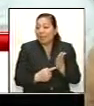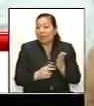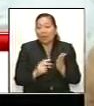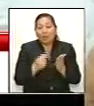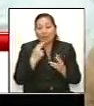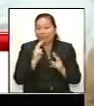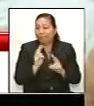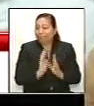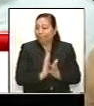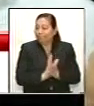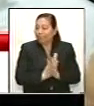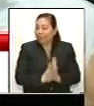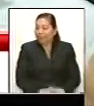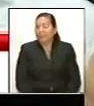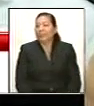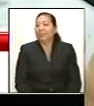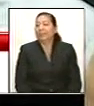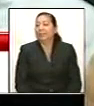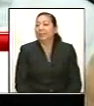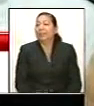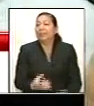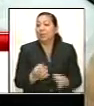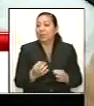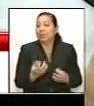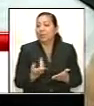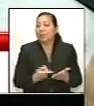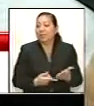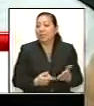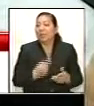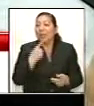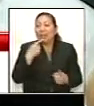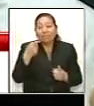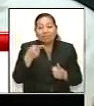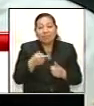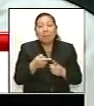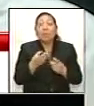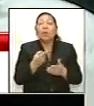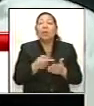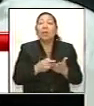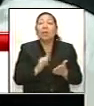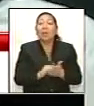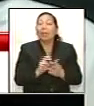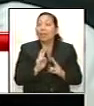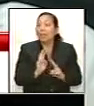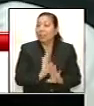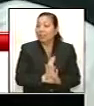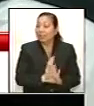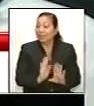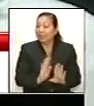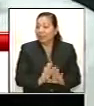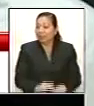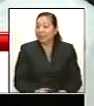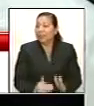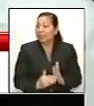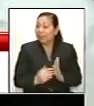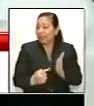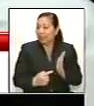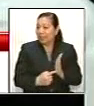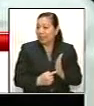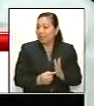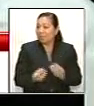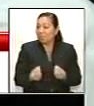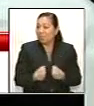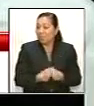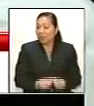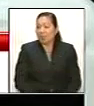los ve. Y uno de estos es justamente el acoso. ¿Por qué motivo no lo ve la división de alta tecnología